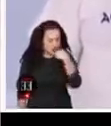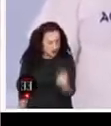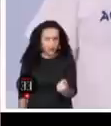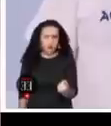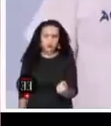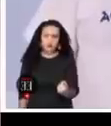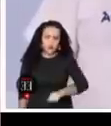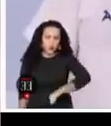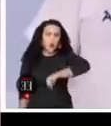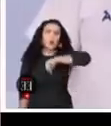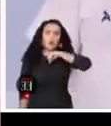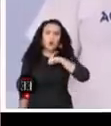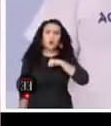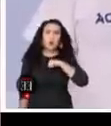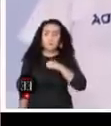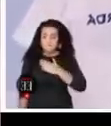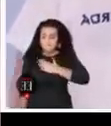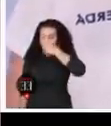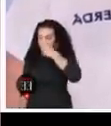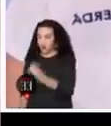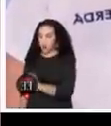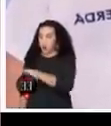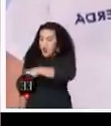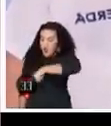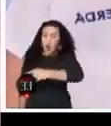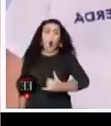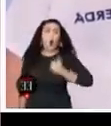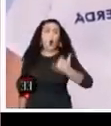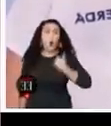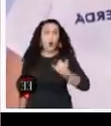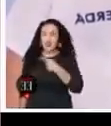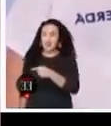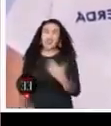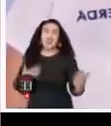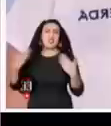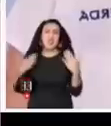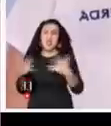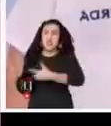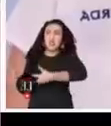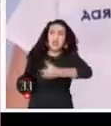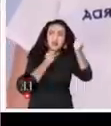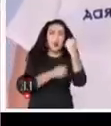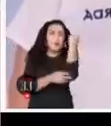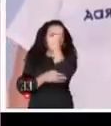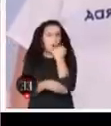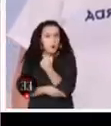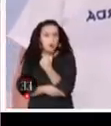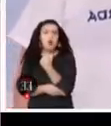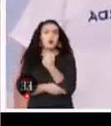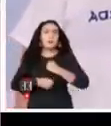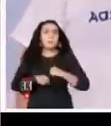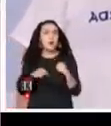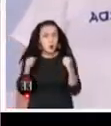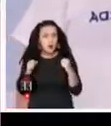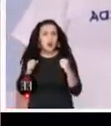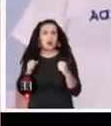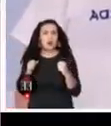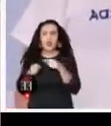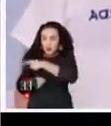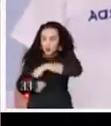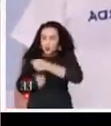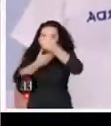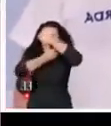mucho orgullo mi hijo y los jóvenes que se llevaron del campo y las regiones bogotá no eran guerrilleros